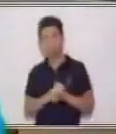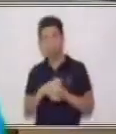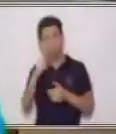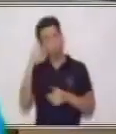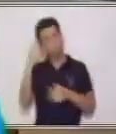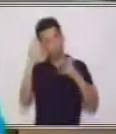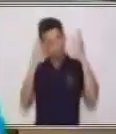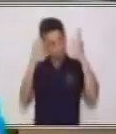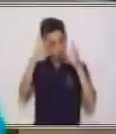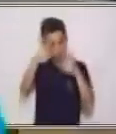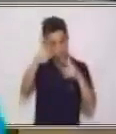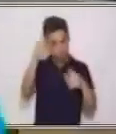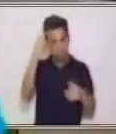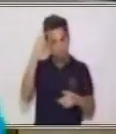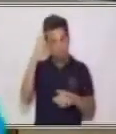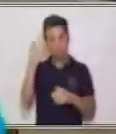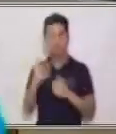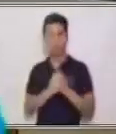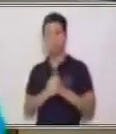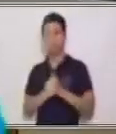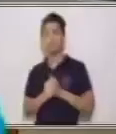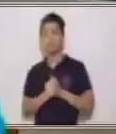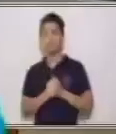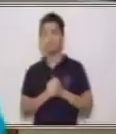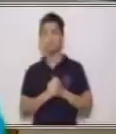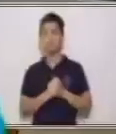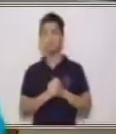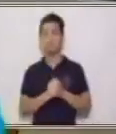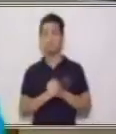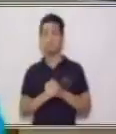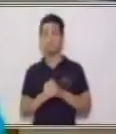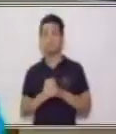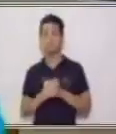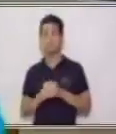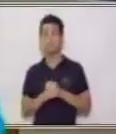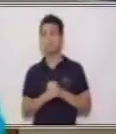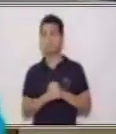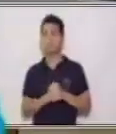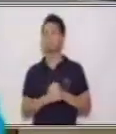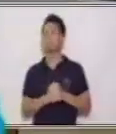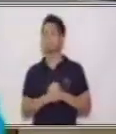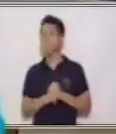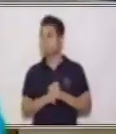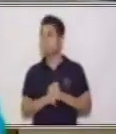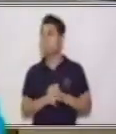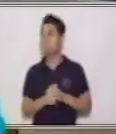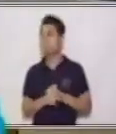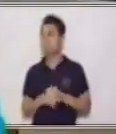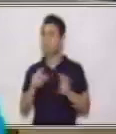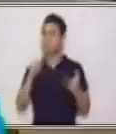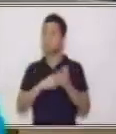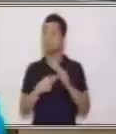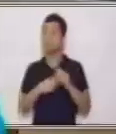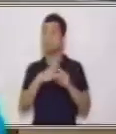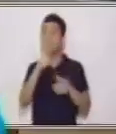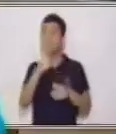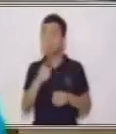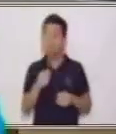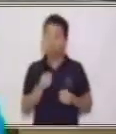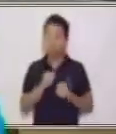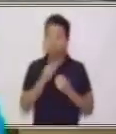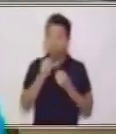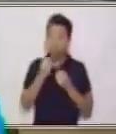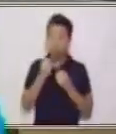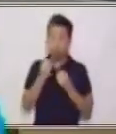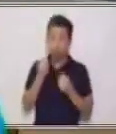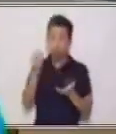idea, tener el concepto, ya claro, te puedo decir que redactar consiste en expresar por escrito los